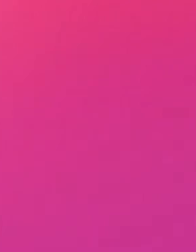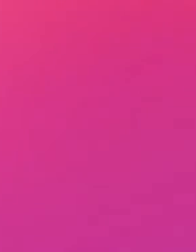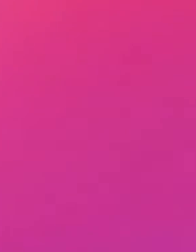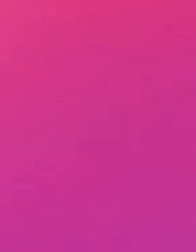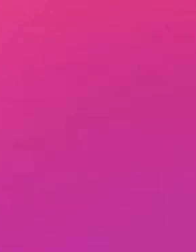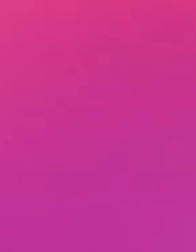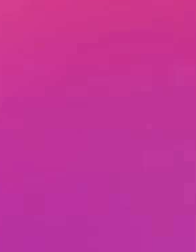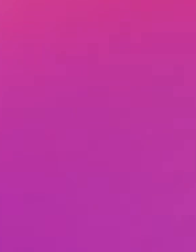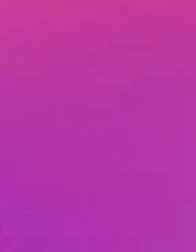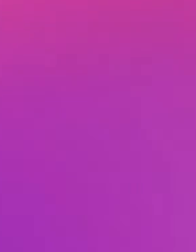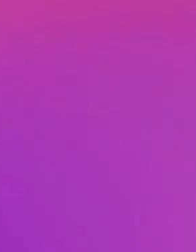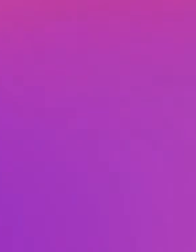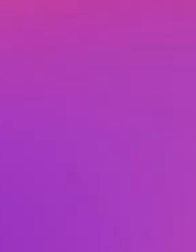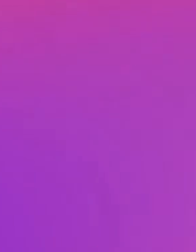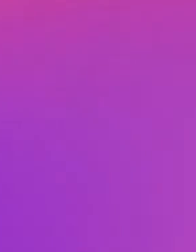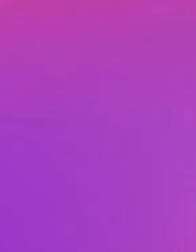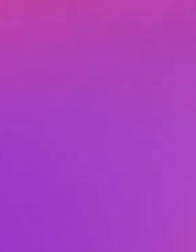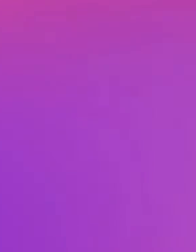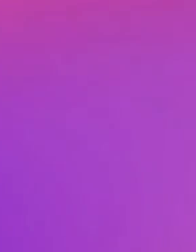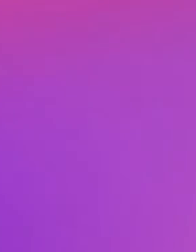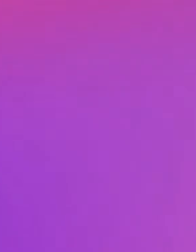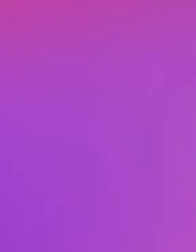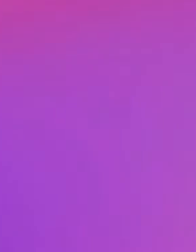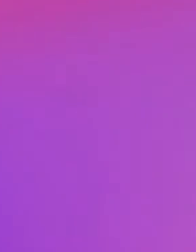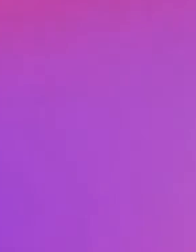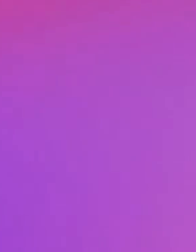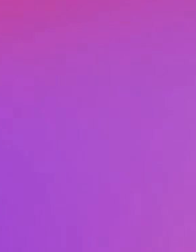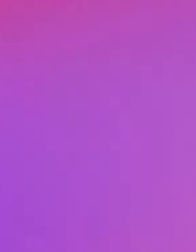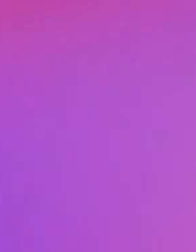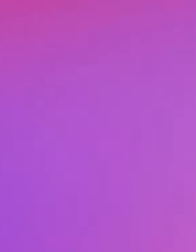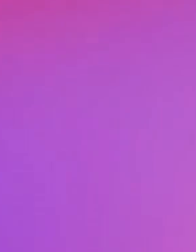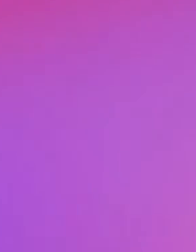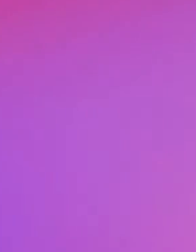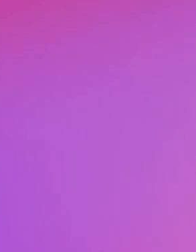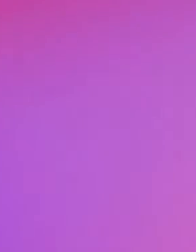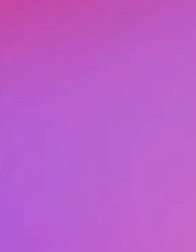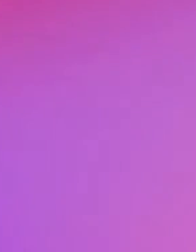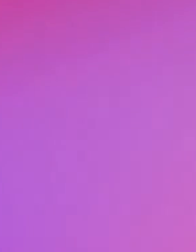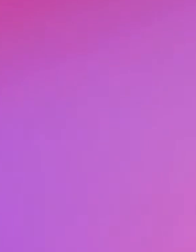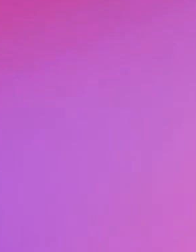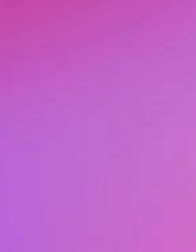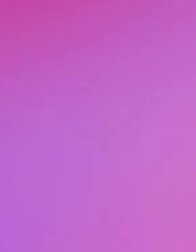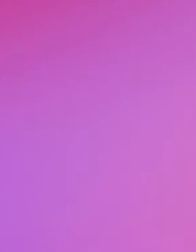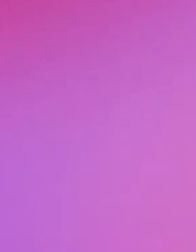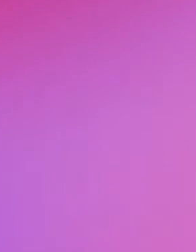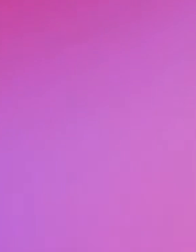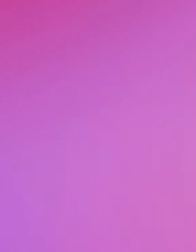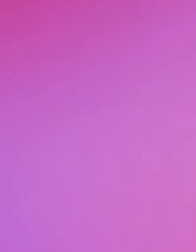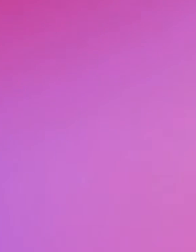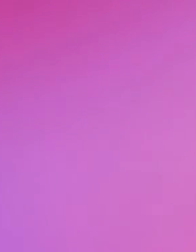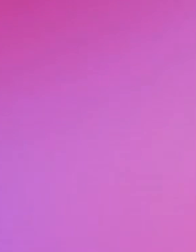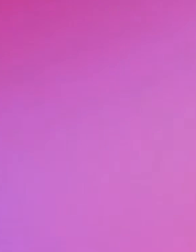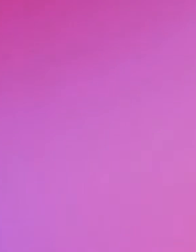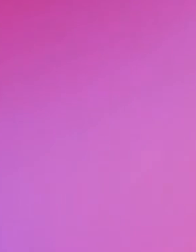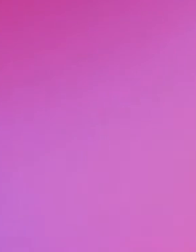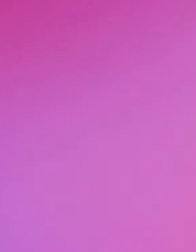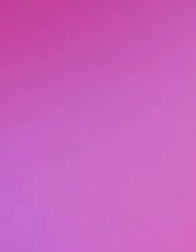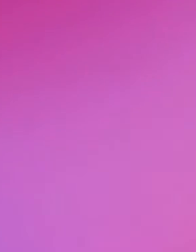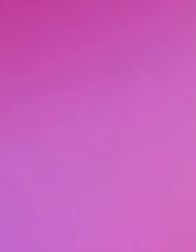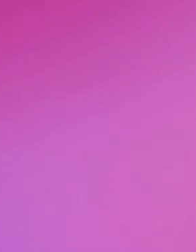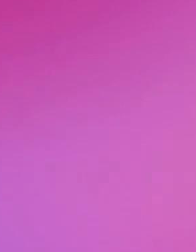También te invitamos a que consultes la plataforma nuevaescuelamexicana.cep.gob.mx.